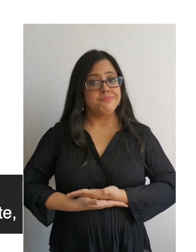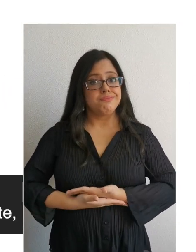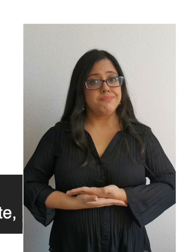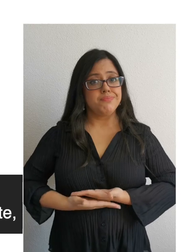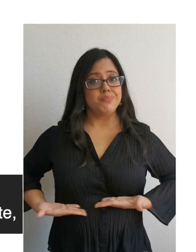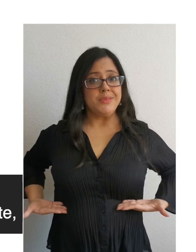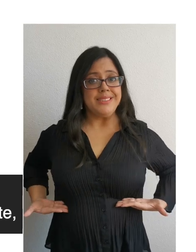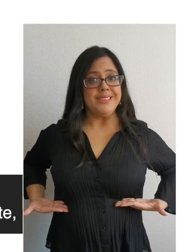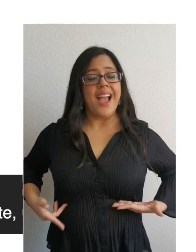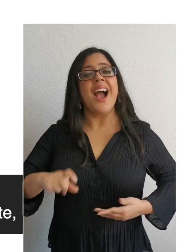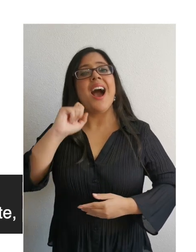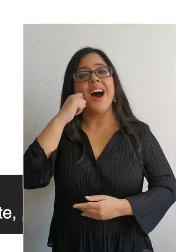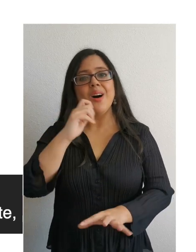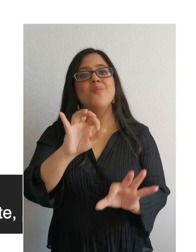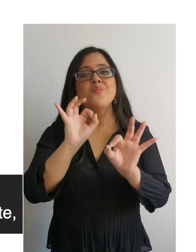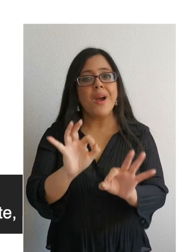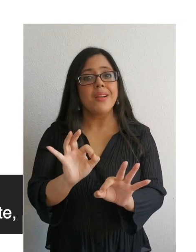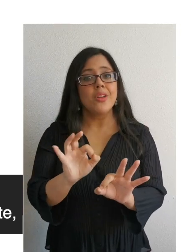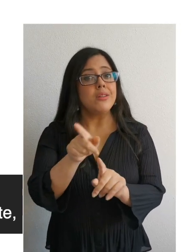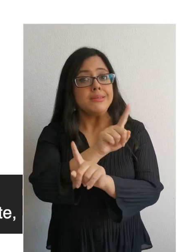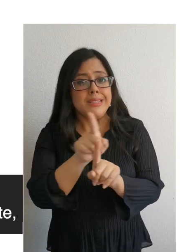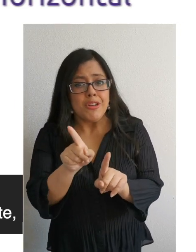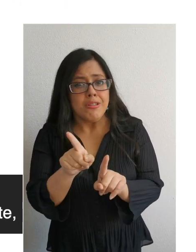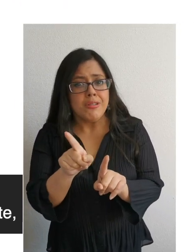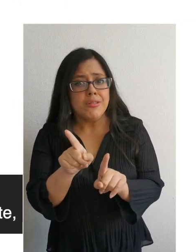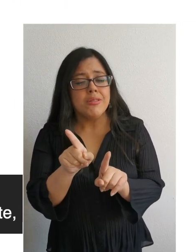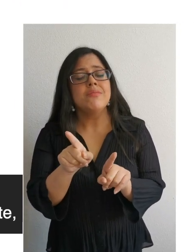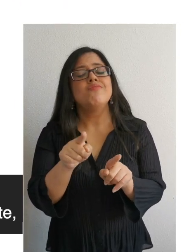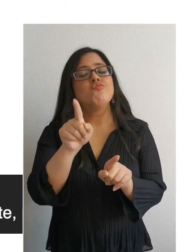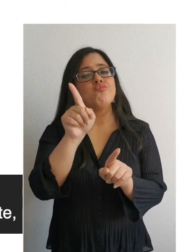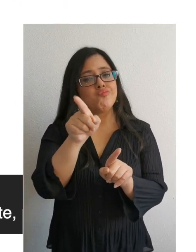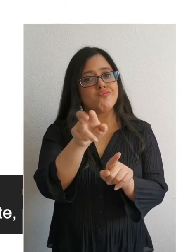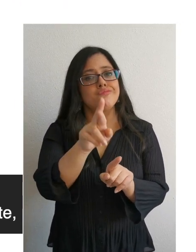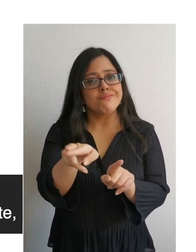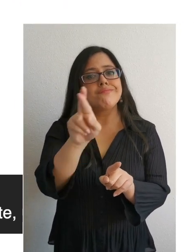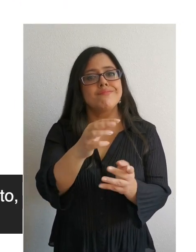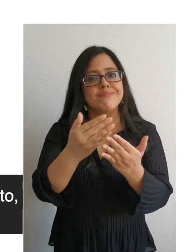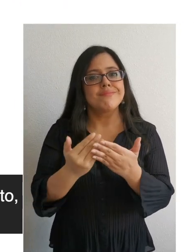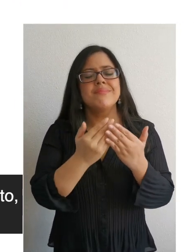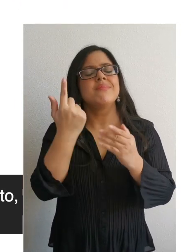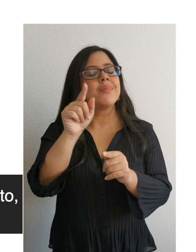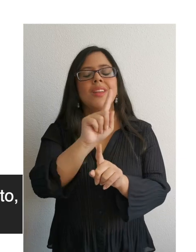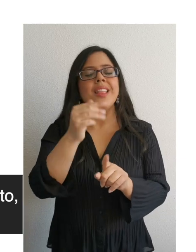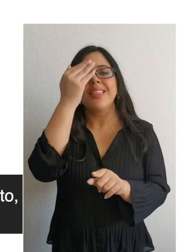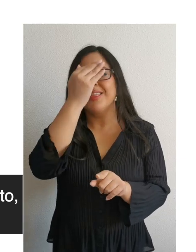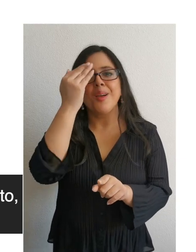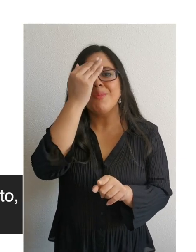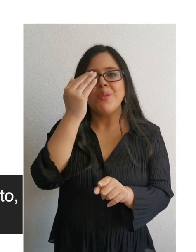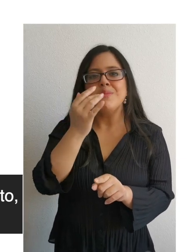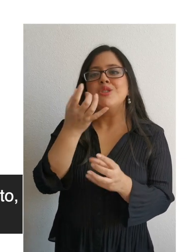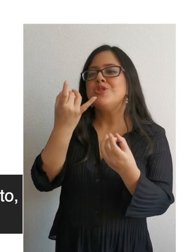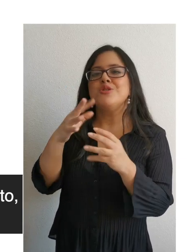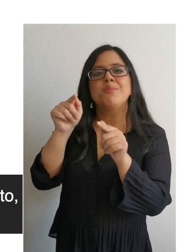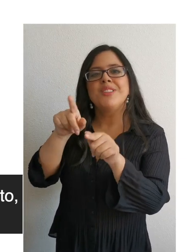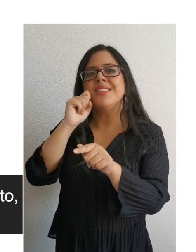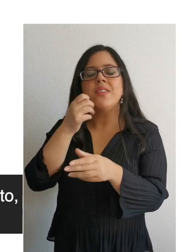horizontal o axial, entonces estás en lo correcto. Si no, debes estudiar nuevamente. No te preocupes porque